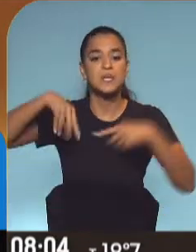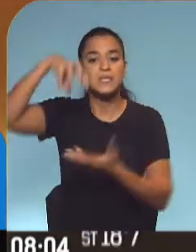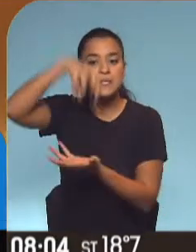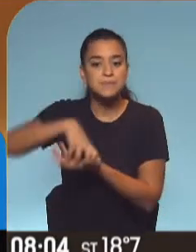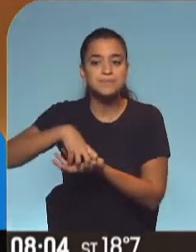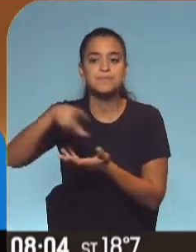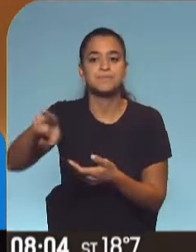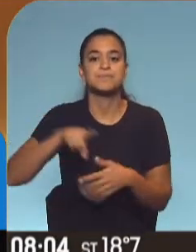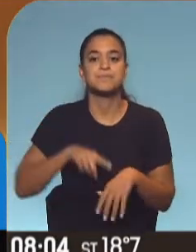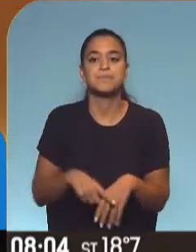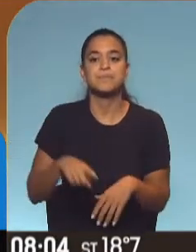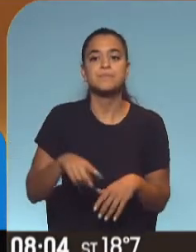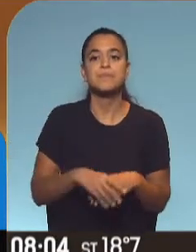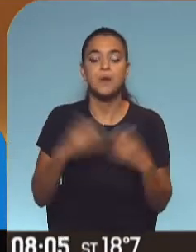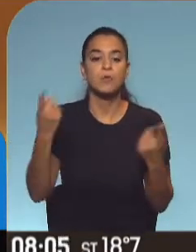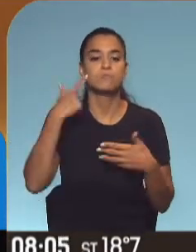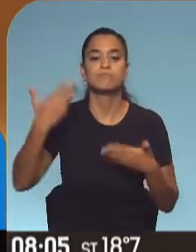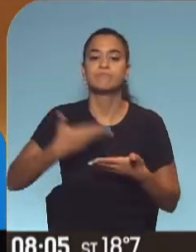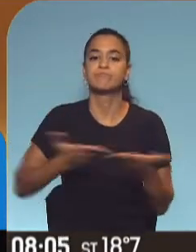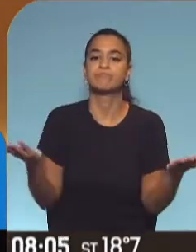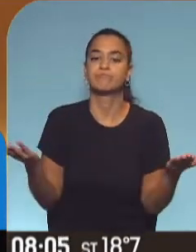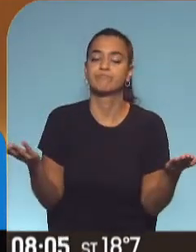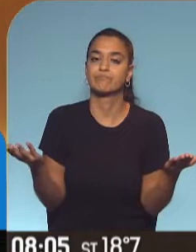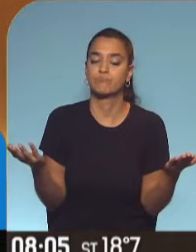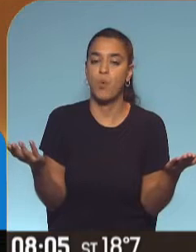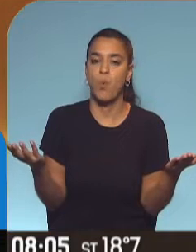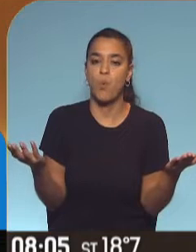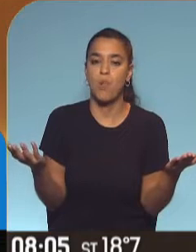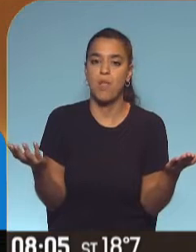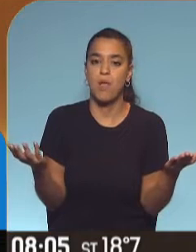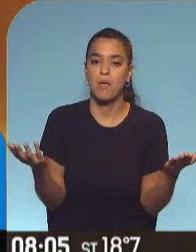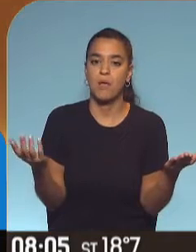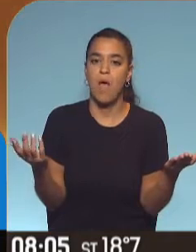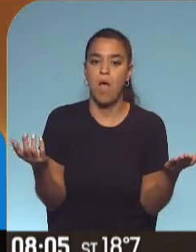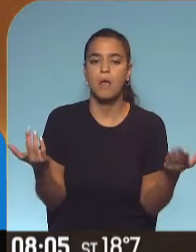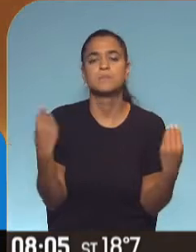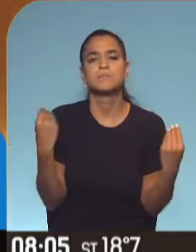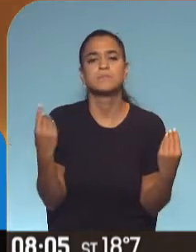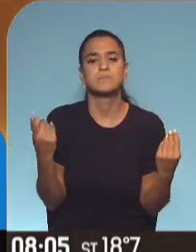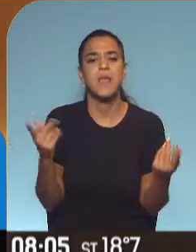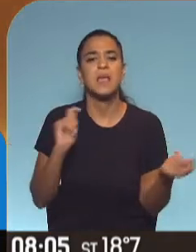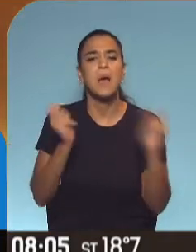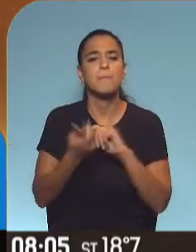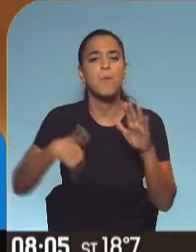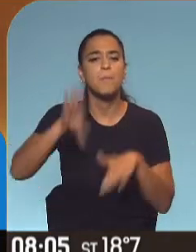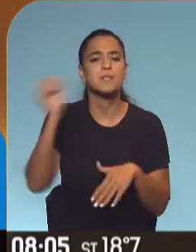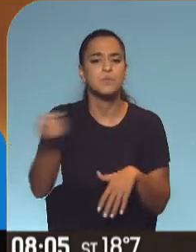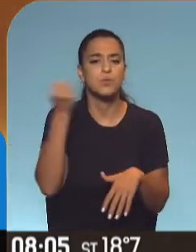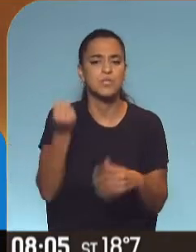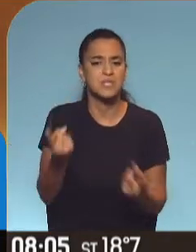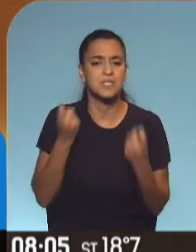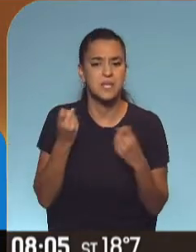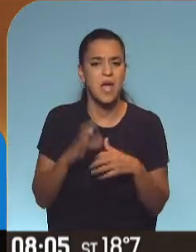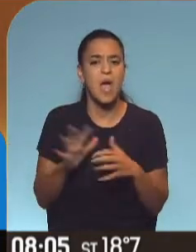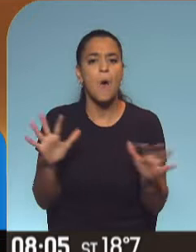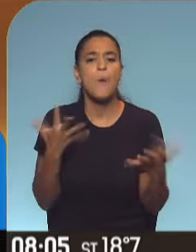ya hemos tenido una voz pública en relación a los cambios más importantes que se necesitan, que a